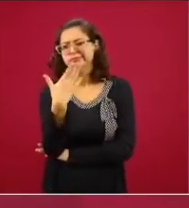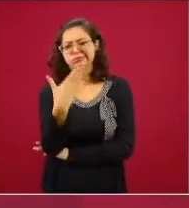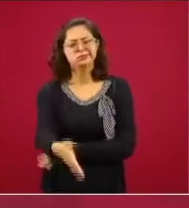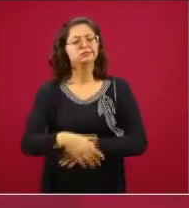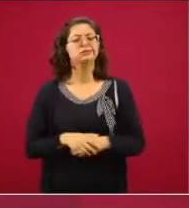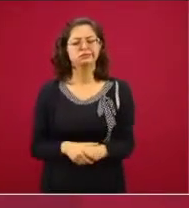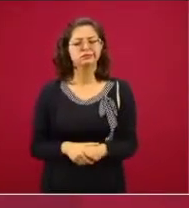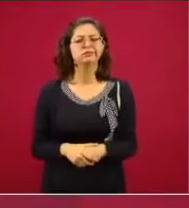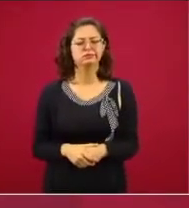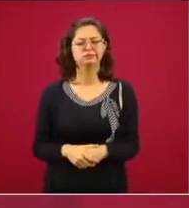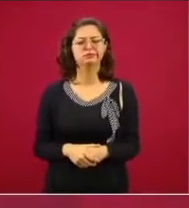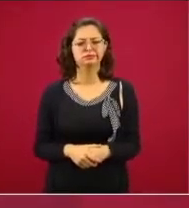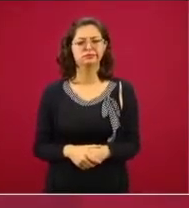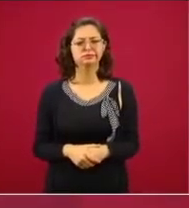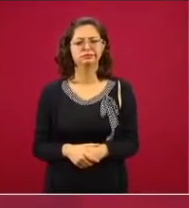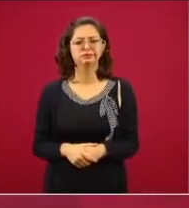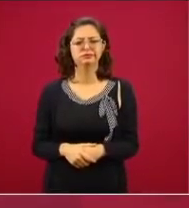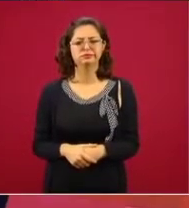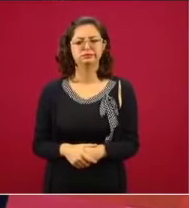que